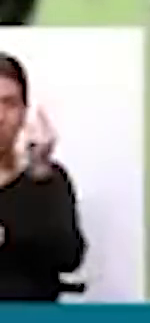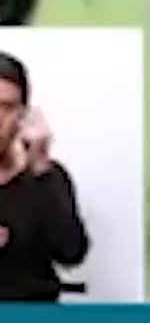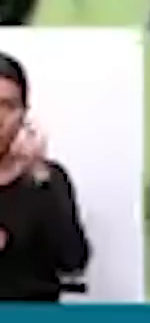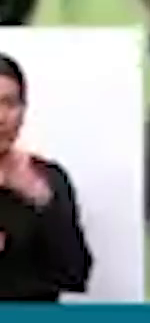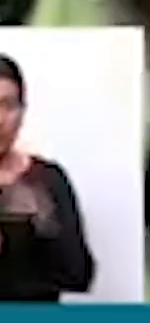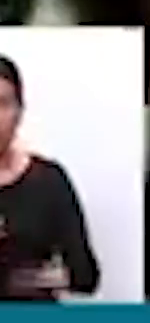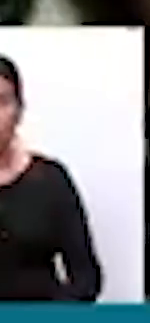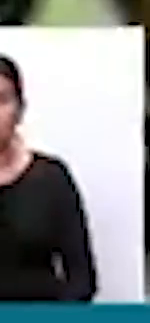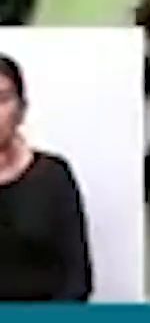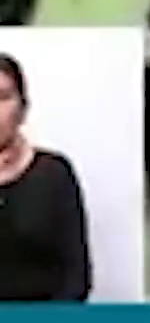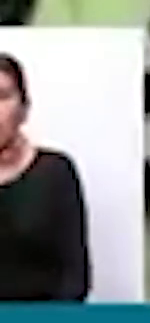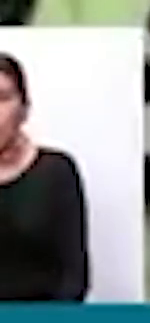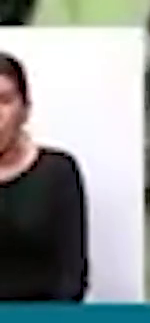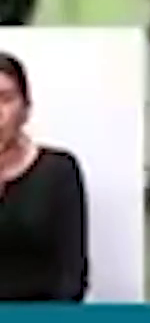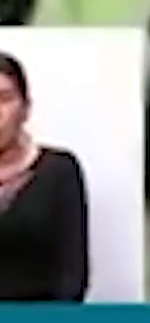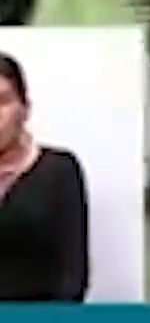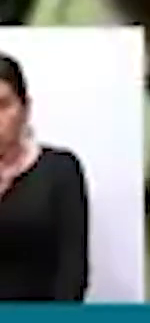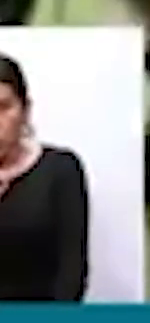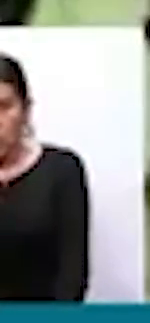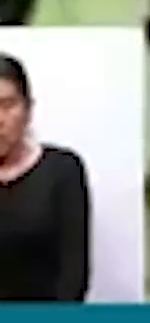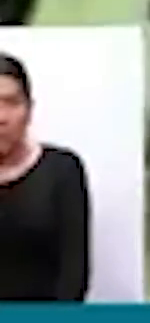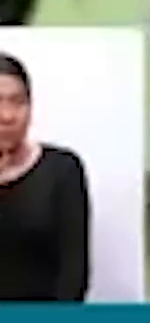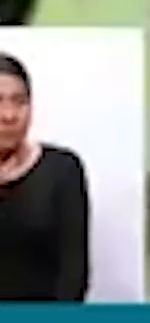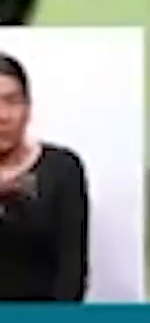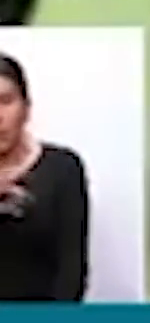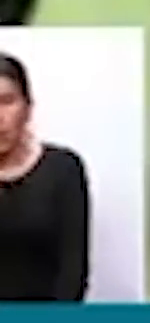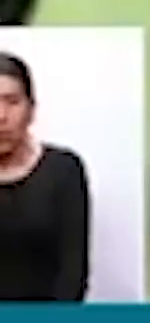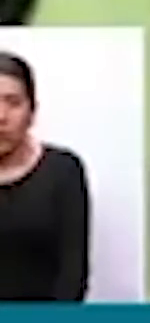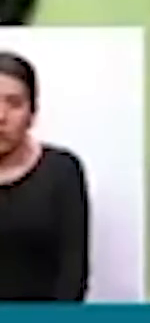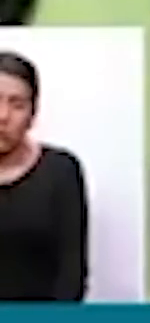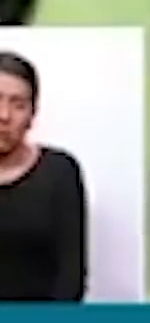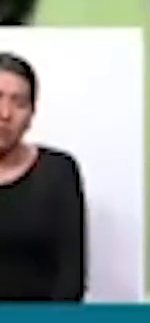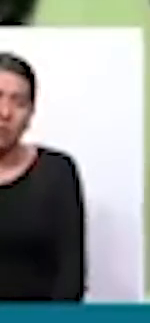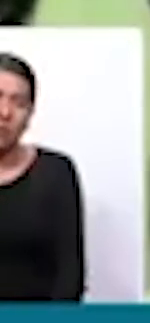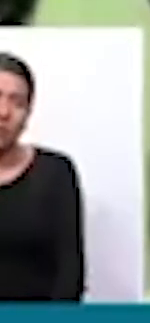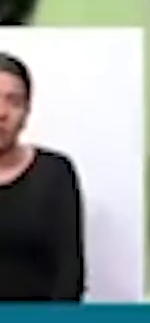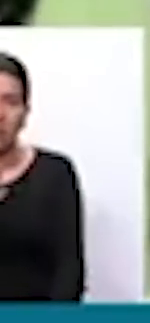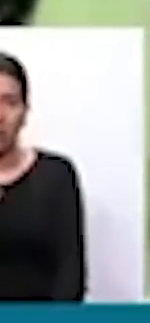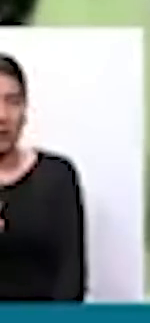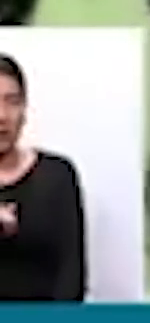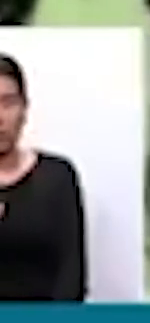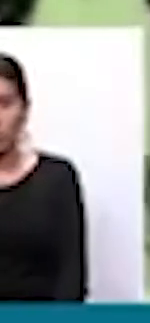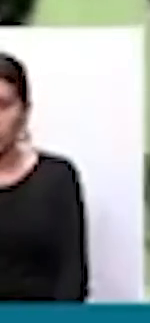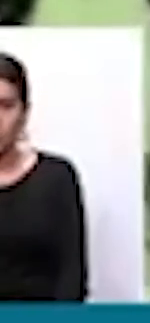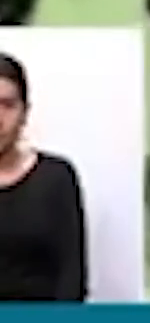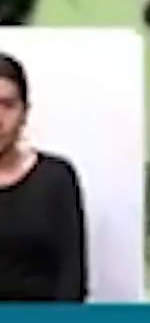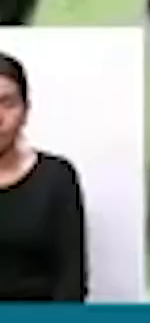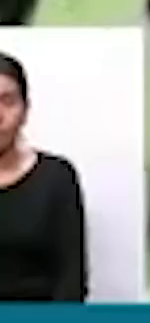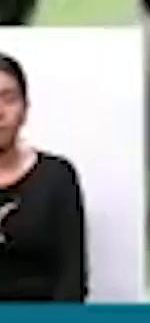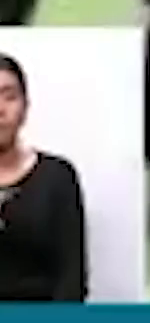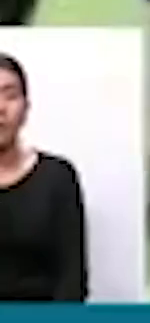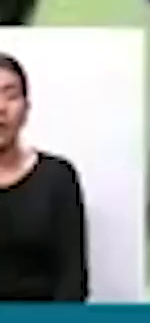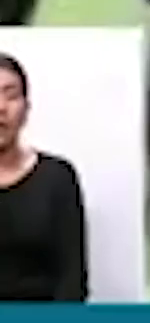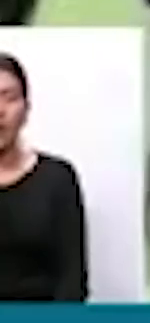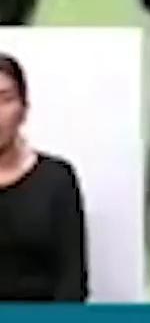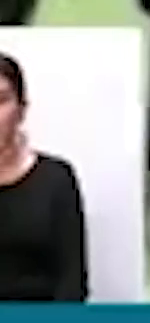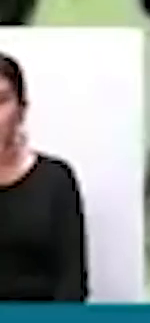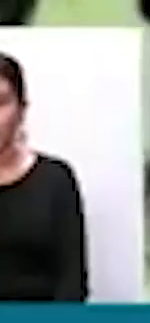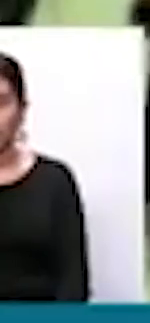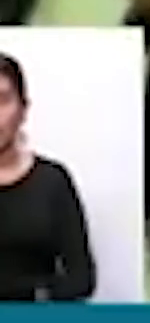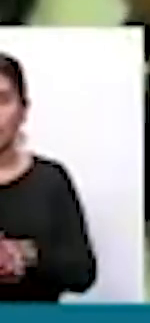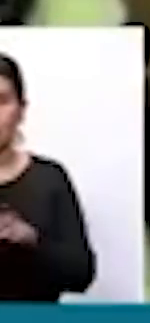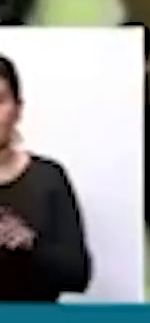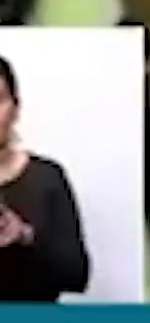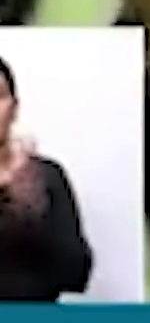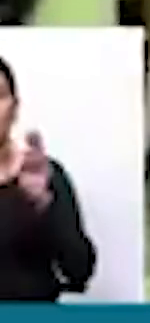24. Igual que si los hiciera, que hiciera un censo el septiembre del 23, ¿no es cierto? Entonces, dicho esto, ¿no?